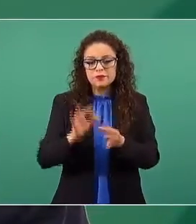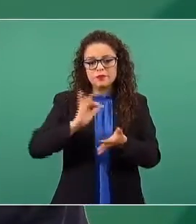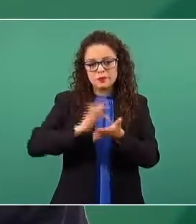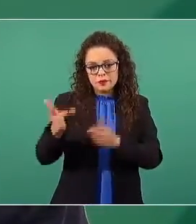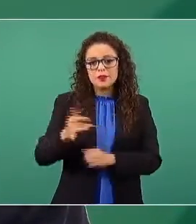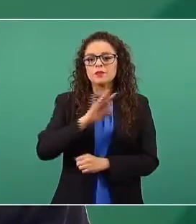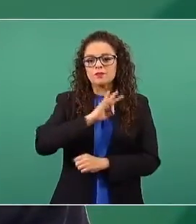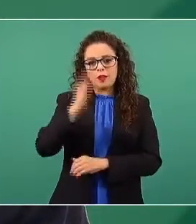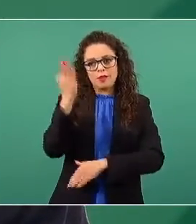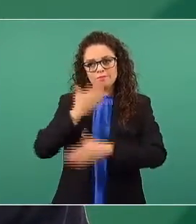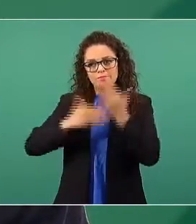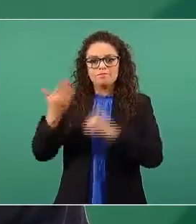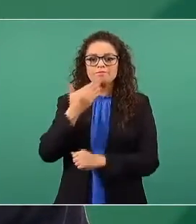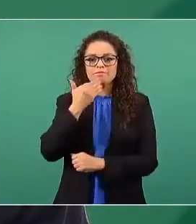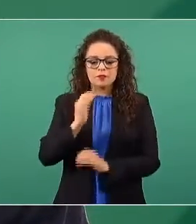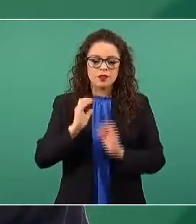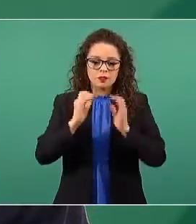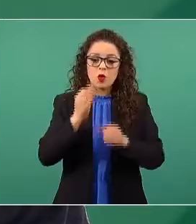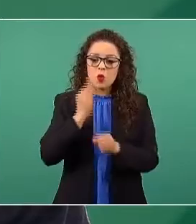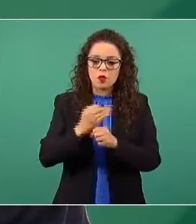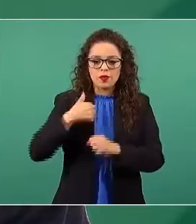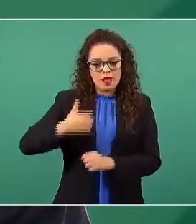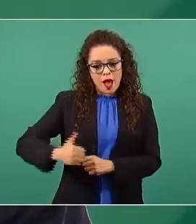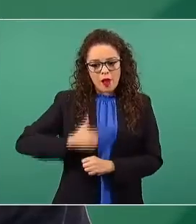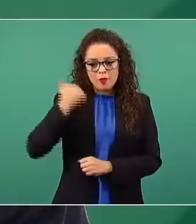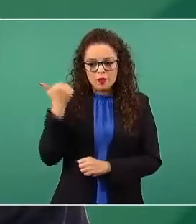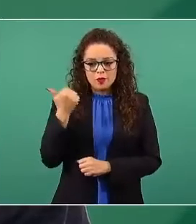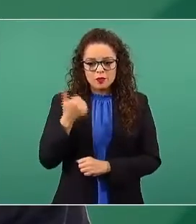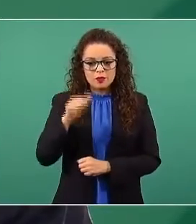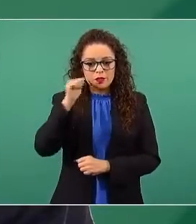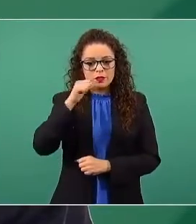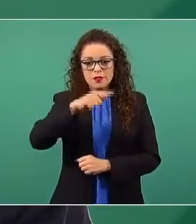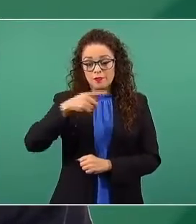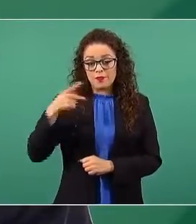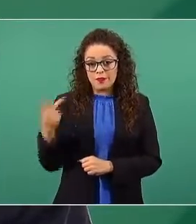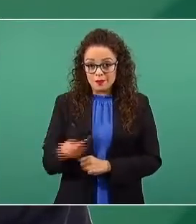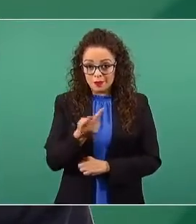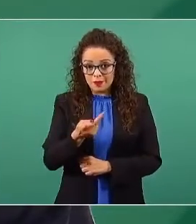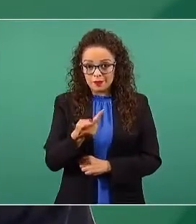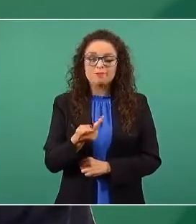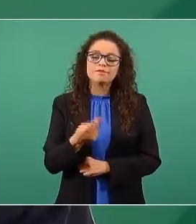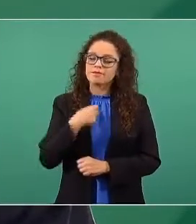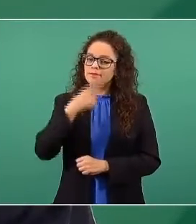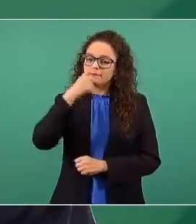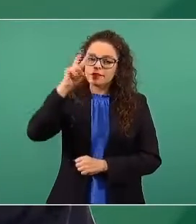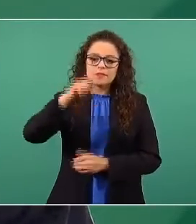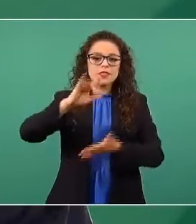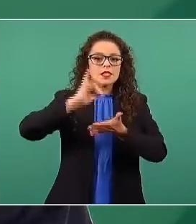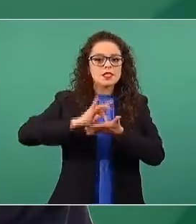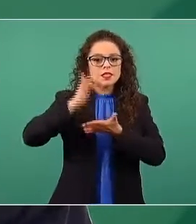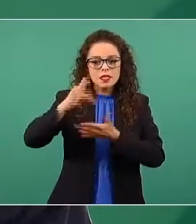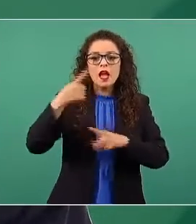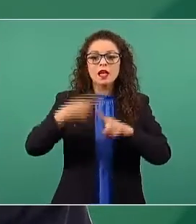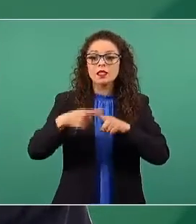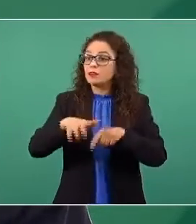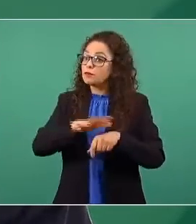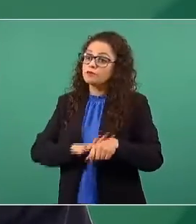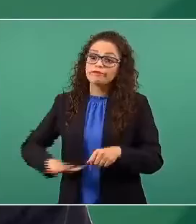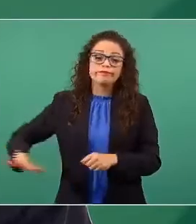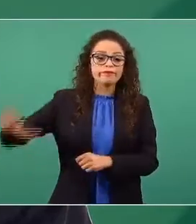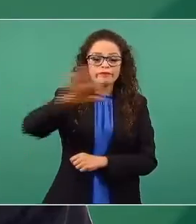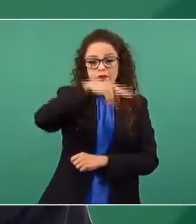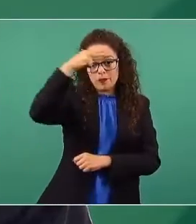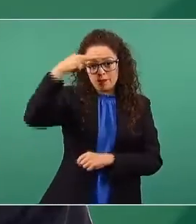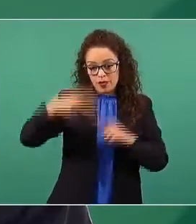éxito. Aquí aprovecho, cuando tenemos esta pregunta, siempre hay que aprovecharla para agradecerle al pueblo de México, como ha señalado